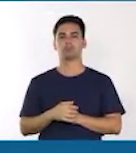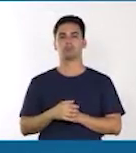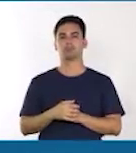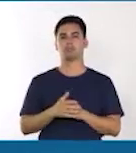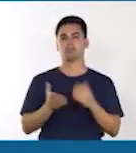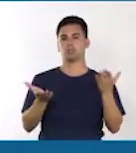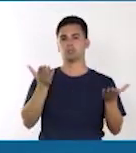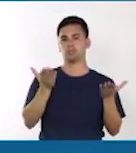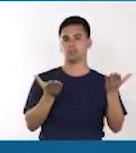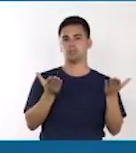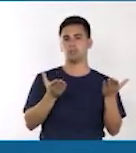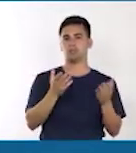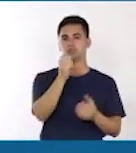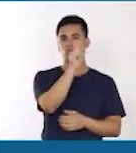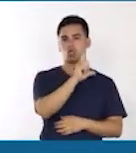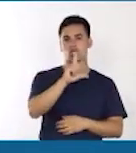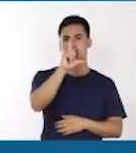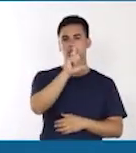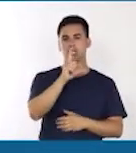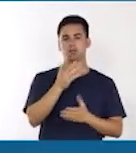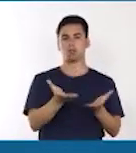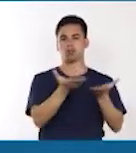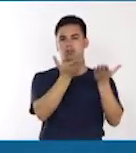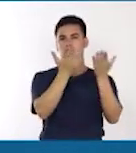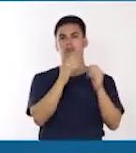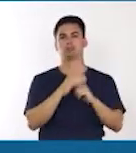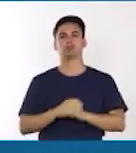política y nuestra estructura